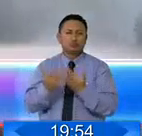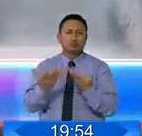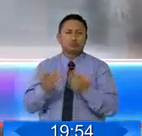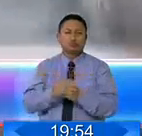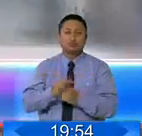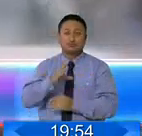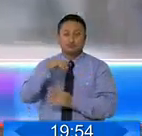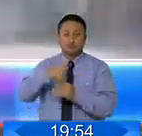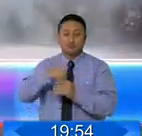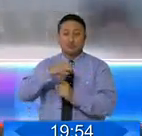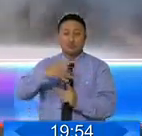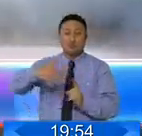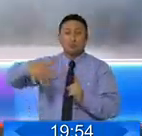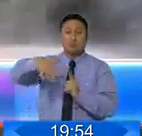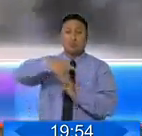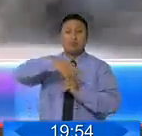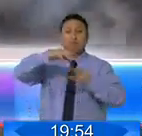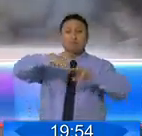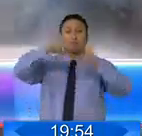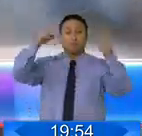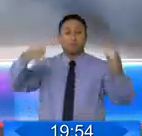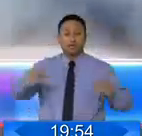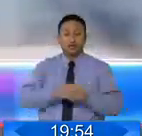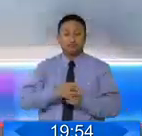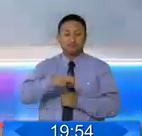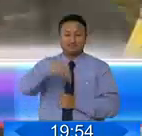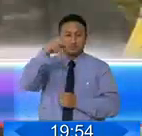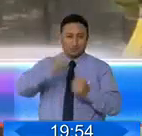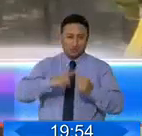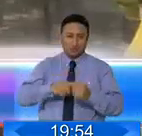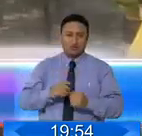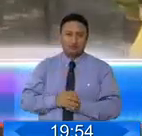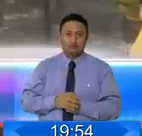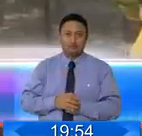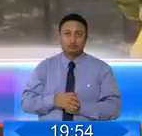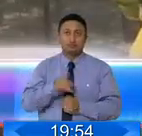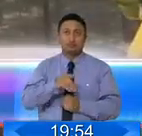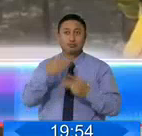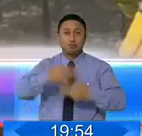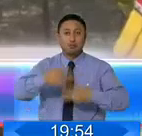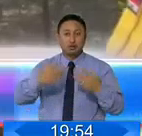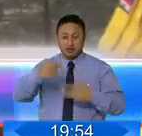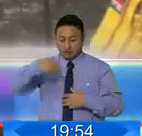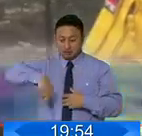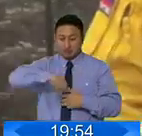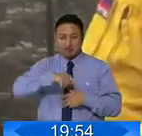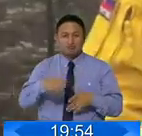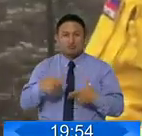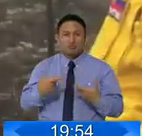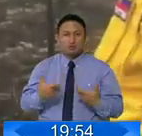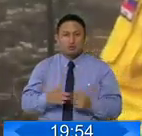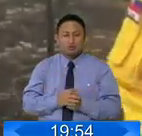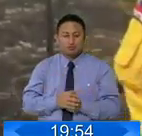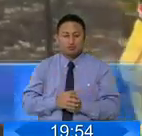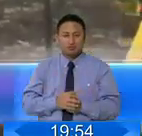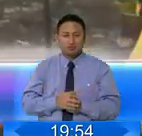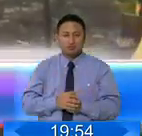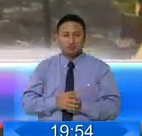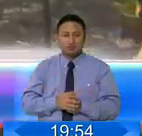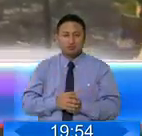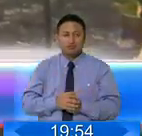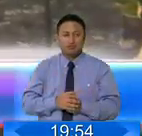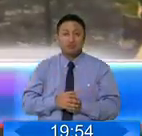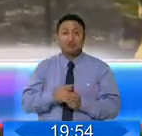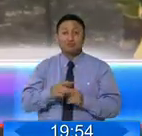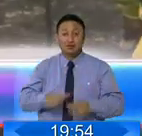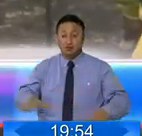el interior del Parque Metropolitano Huanhuiltagua, del norte de Quito. Material combustible básicamente está enfocado a material ligero, sin